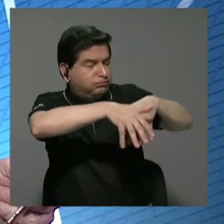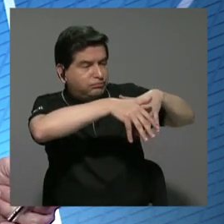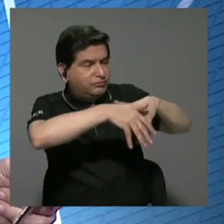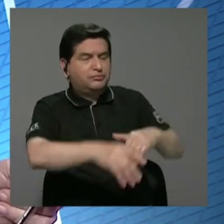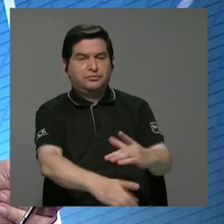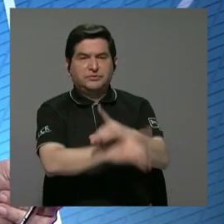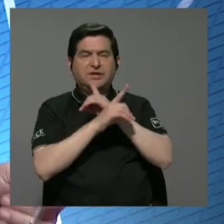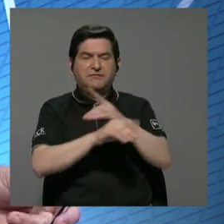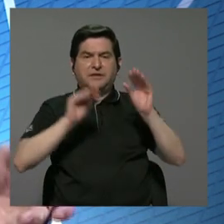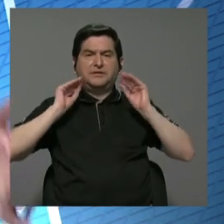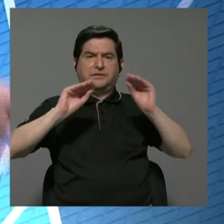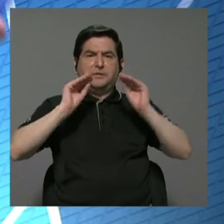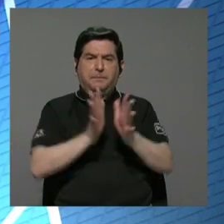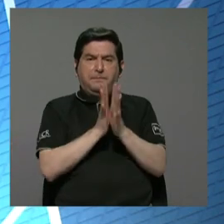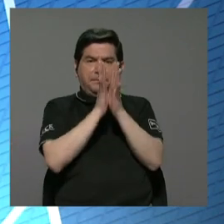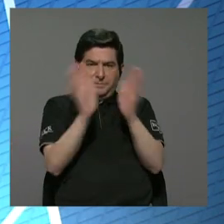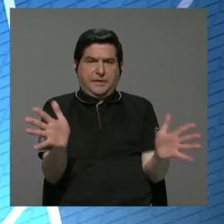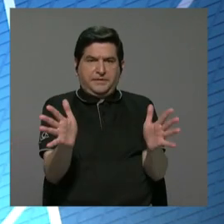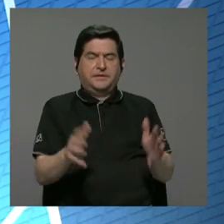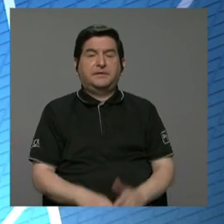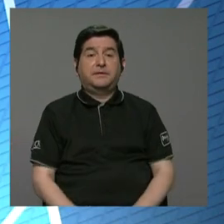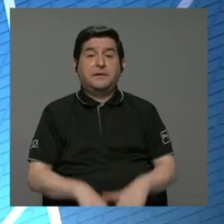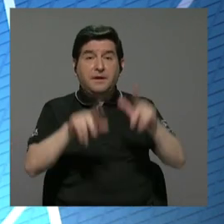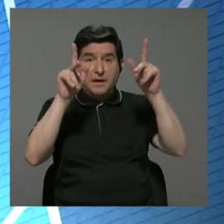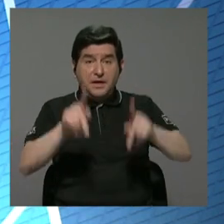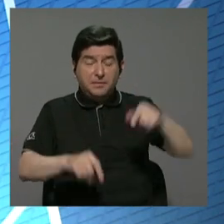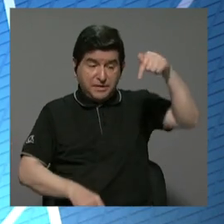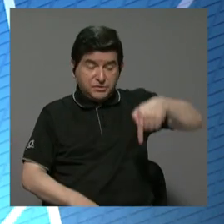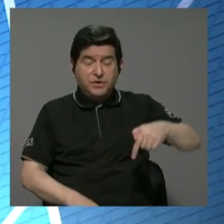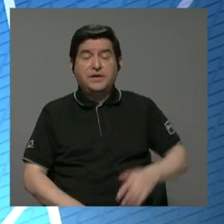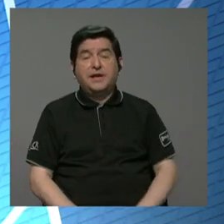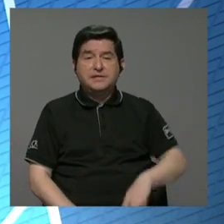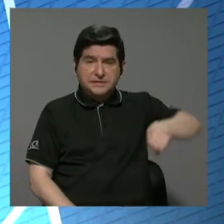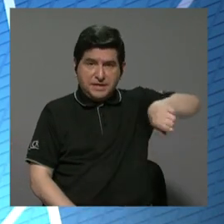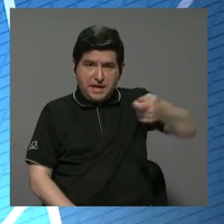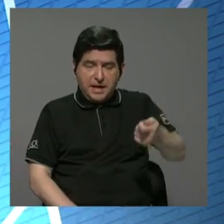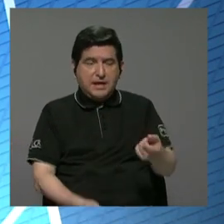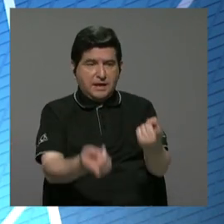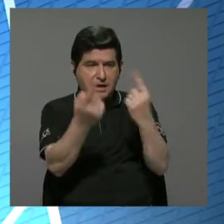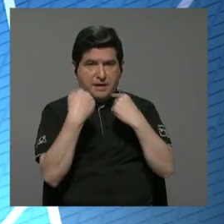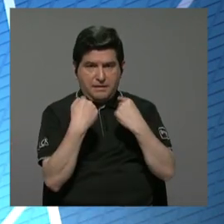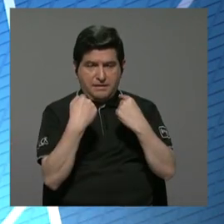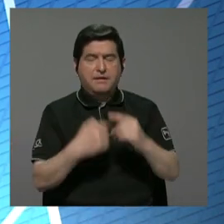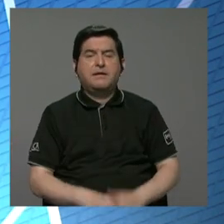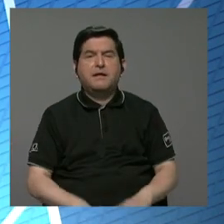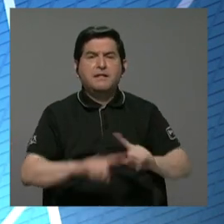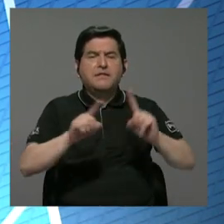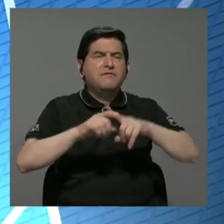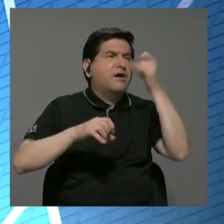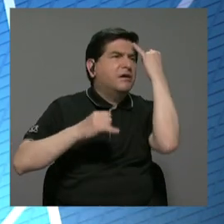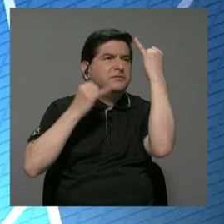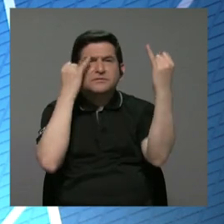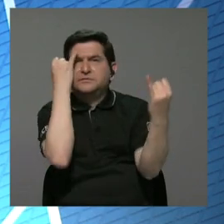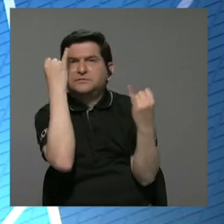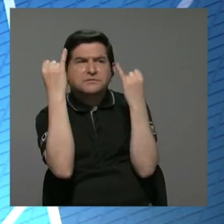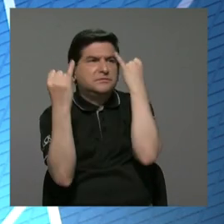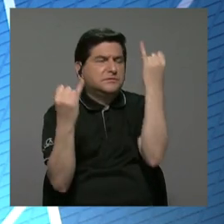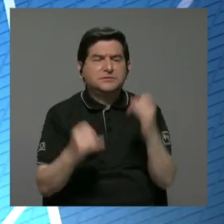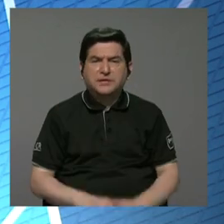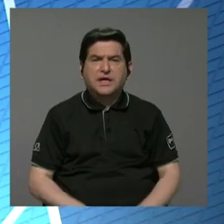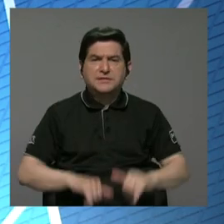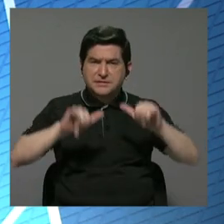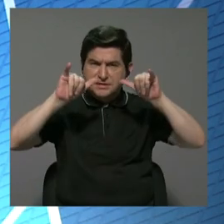defensa de la educación pública y las personas que hemos tenido acá en estudio, Marcela, hay muchas ideas que